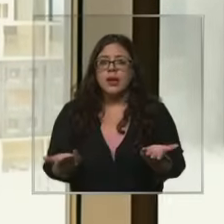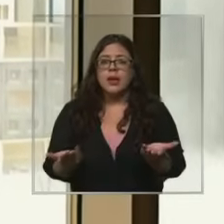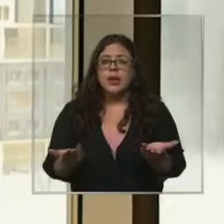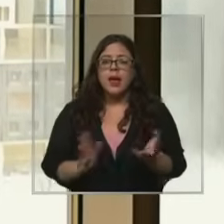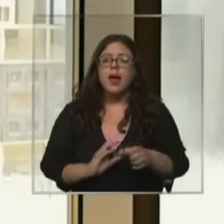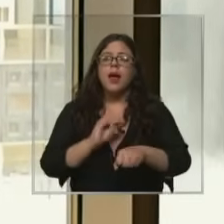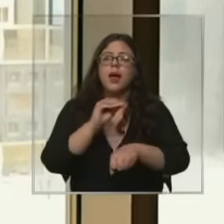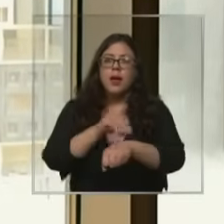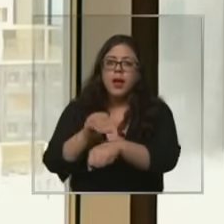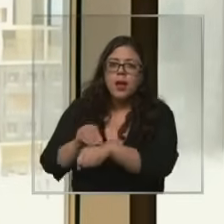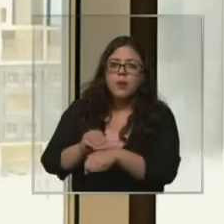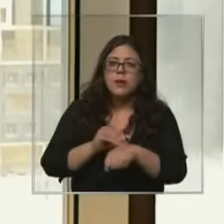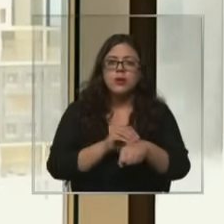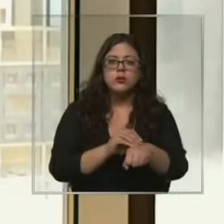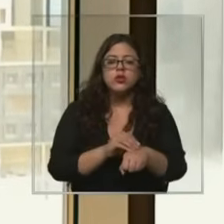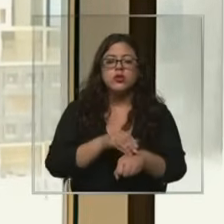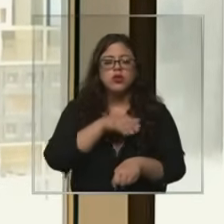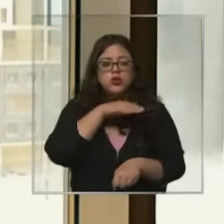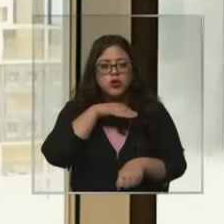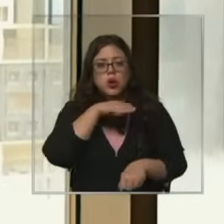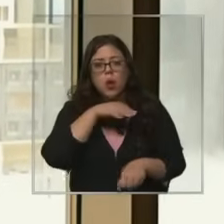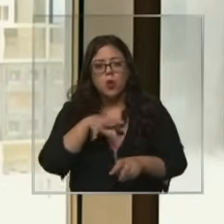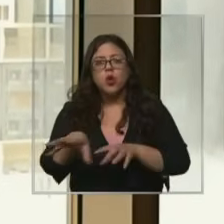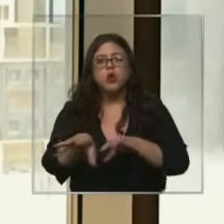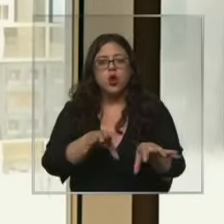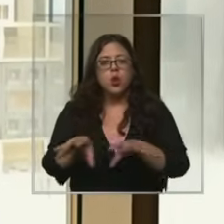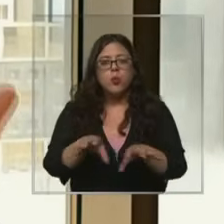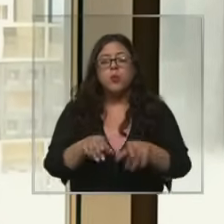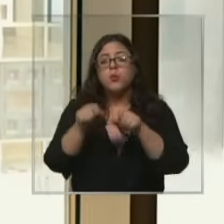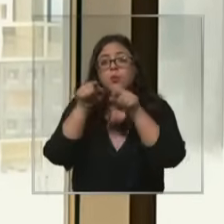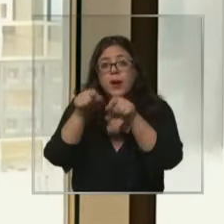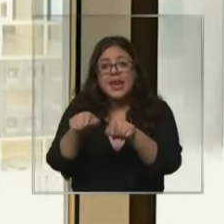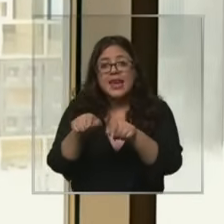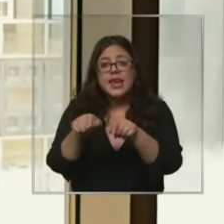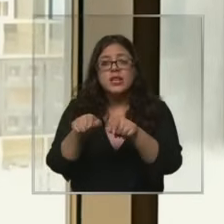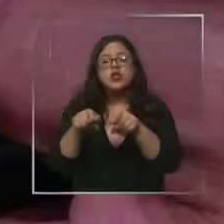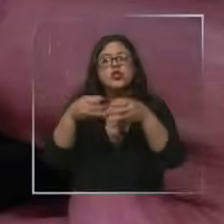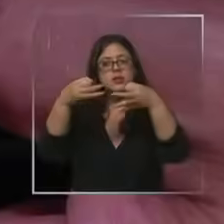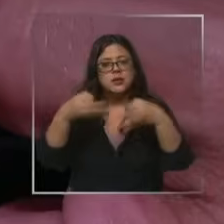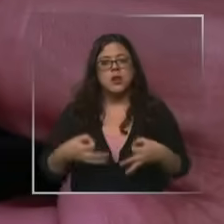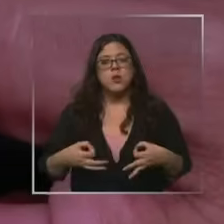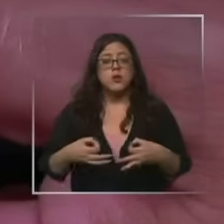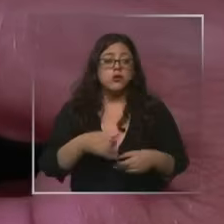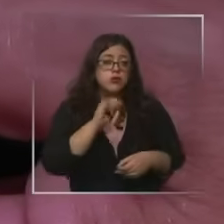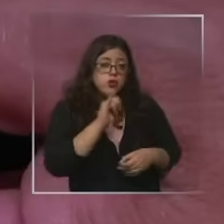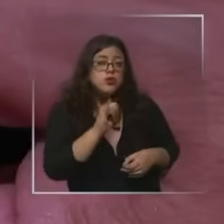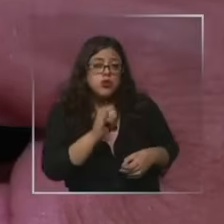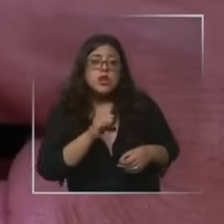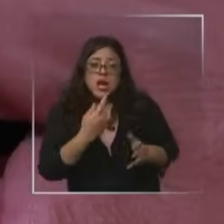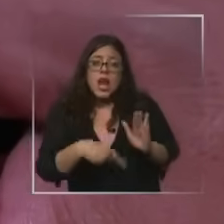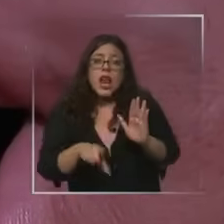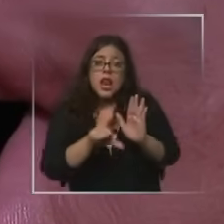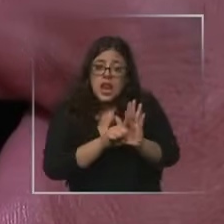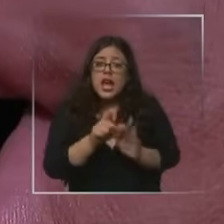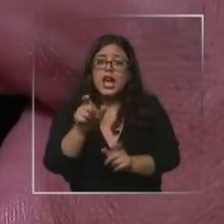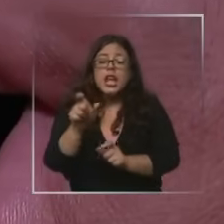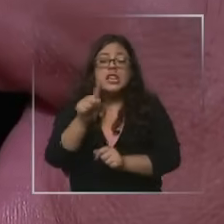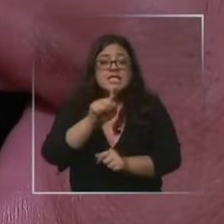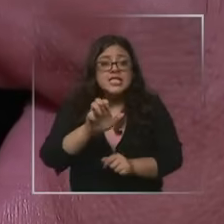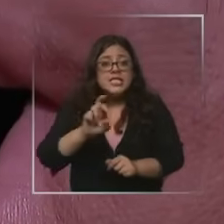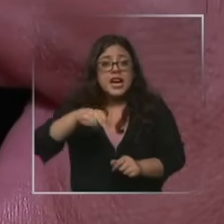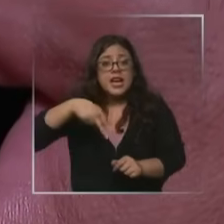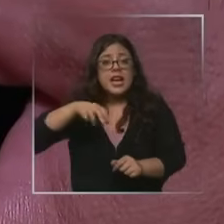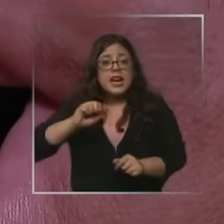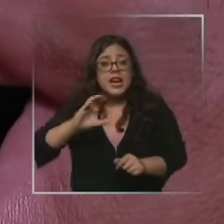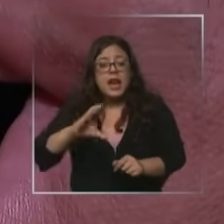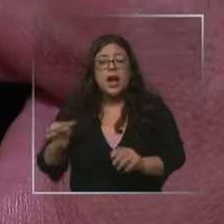las recomendaciones de uso del producto para que ese uso sea seguro. Claro, porque la ley del consumidor establece